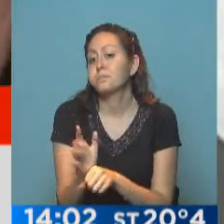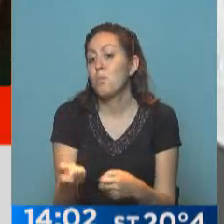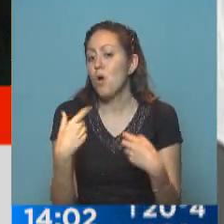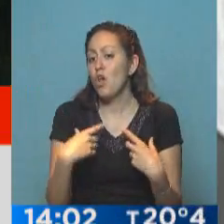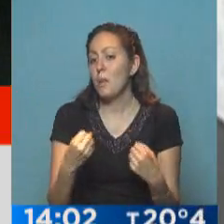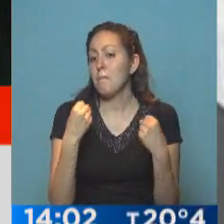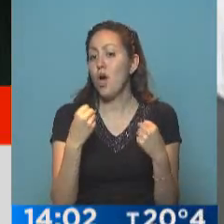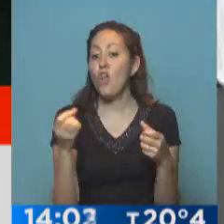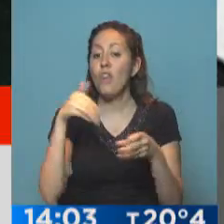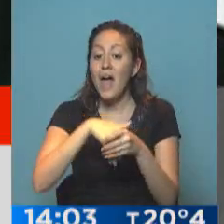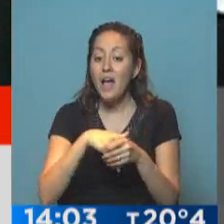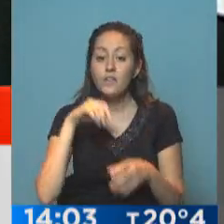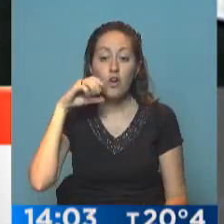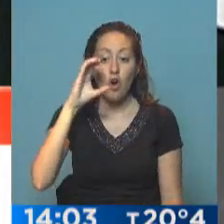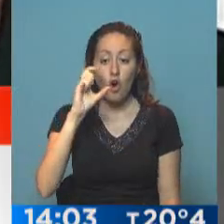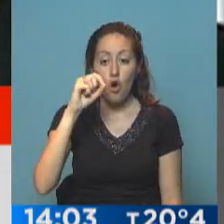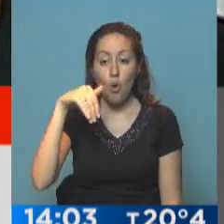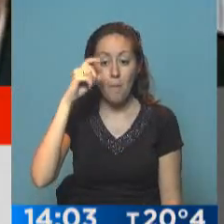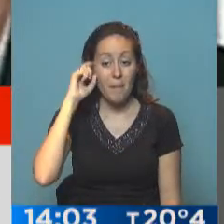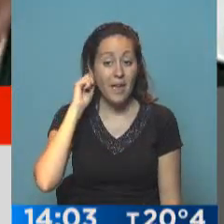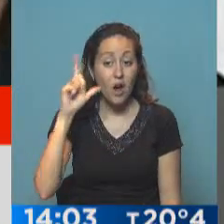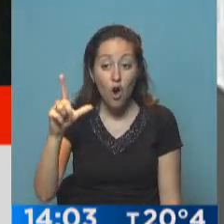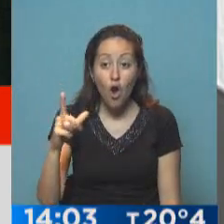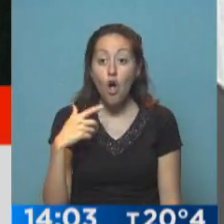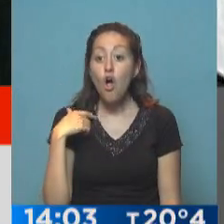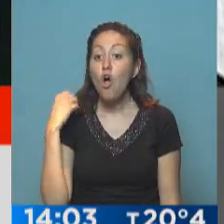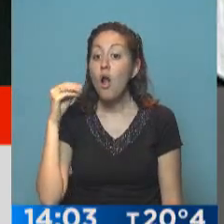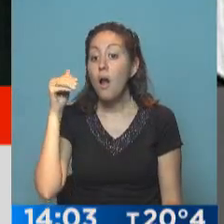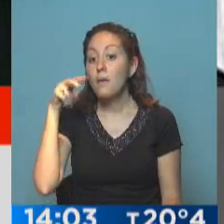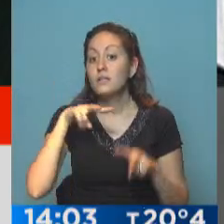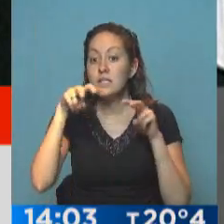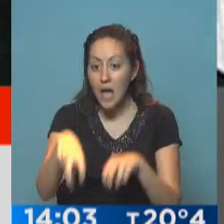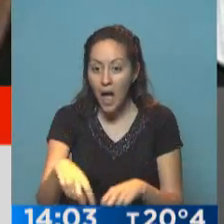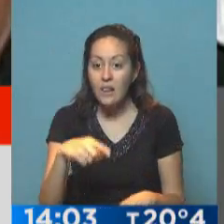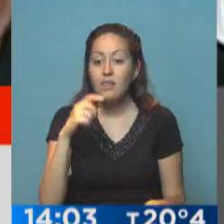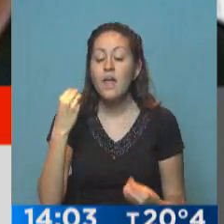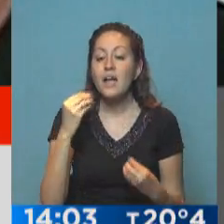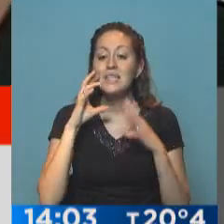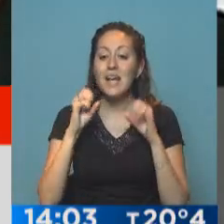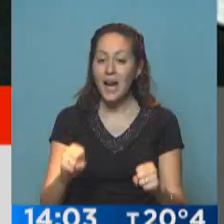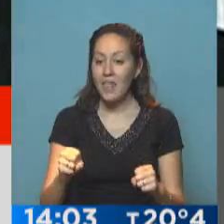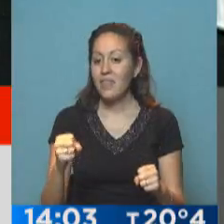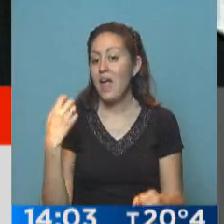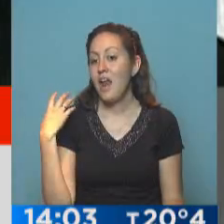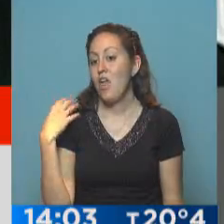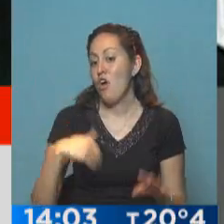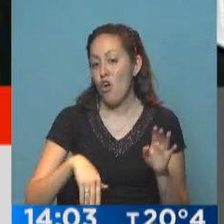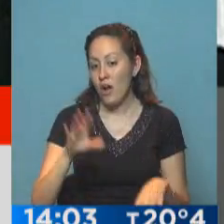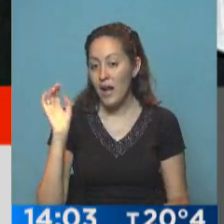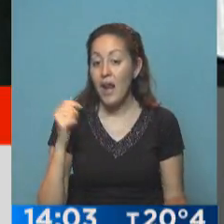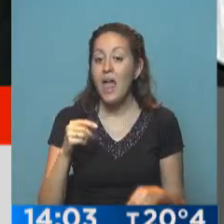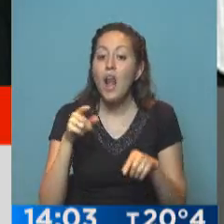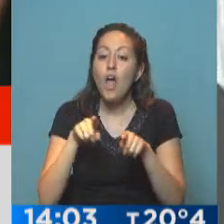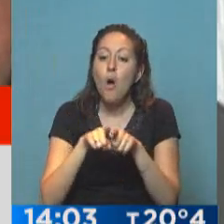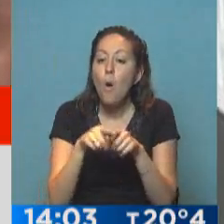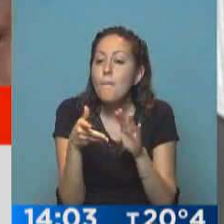en la Conmebol, en donde llegó a ser secretario general. Vendría a ser como un cargo ahí nomás de la